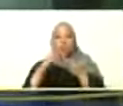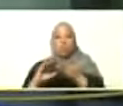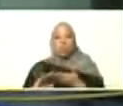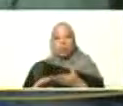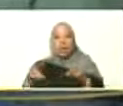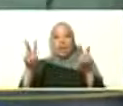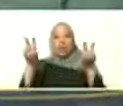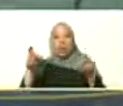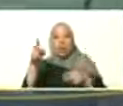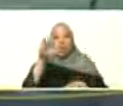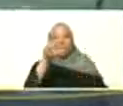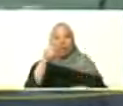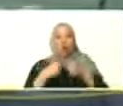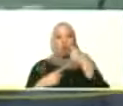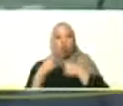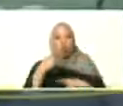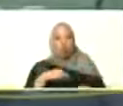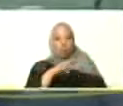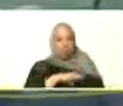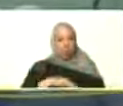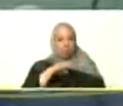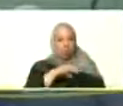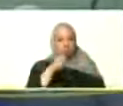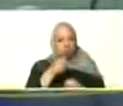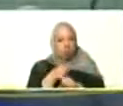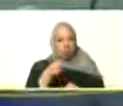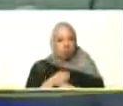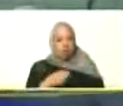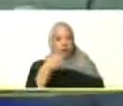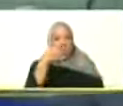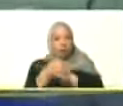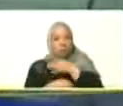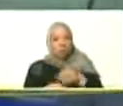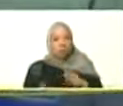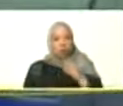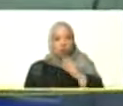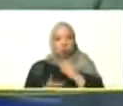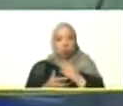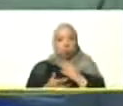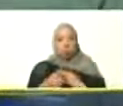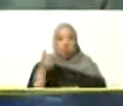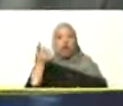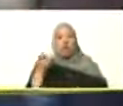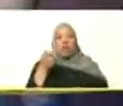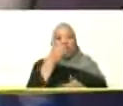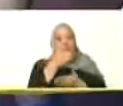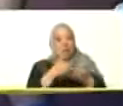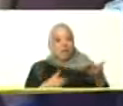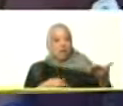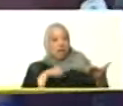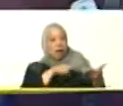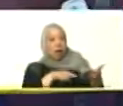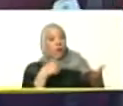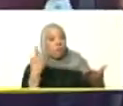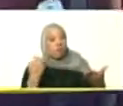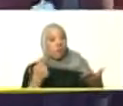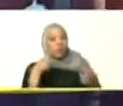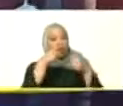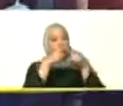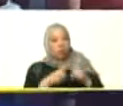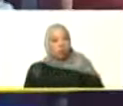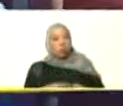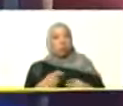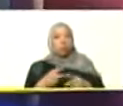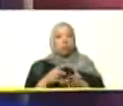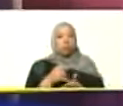se hicieron todos los levantamientos técnicos necesarios para ir con el material que usted ha dispuesto para entregárselo de manera